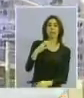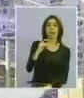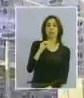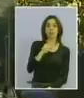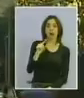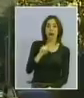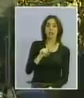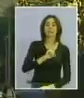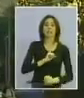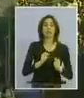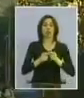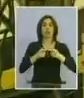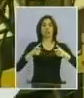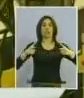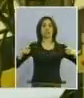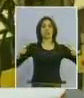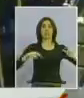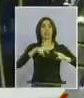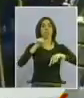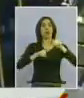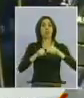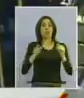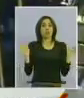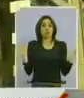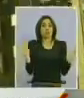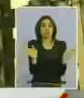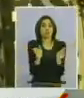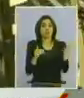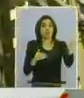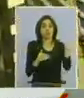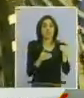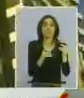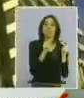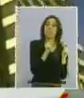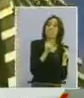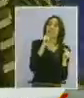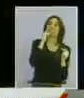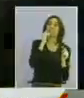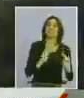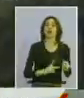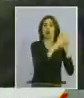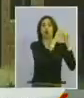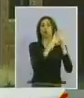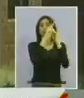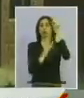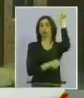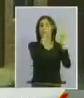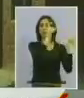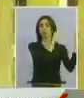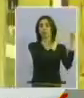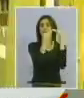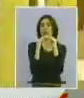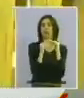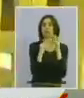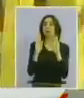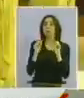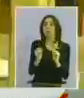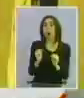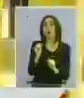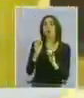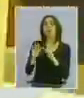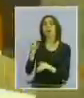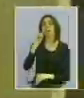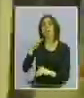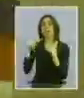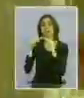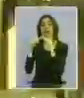que crece y crece, pero cada vez en un territorio más restringido. Es la otra cara del boom inmobiliario que podría dejar sin hogar a los